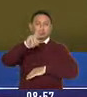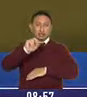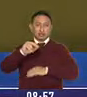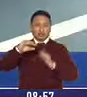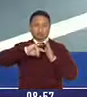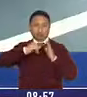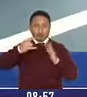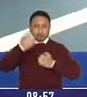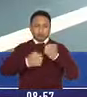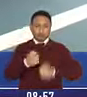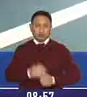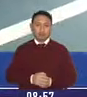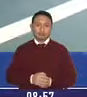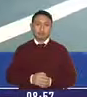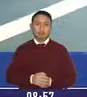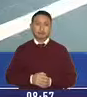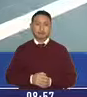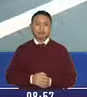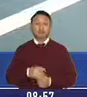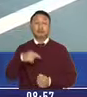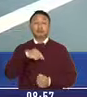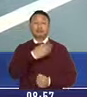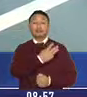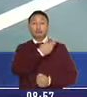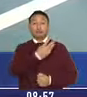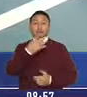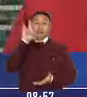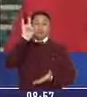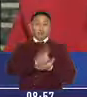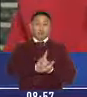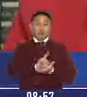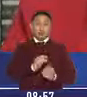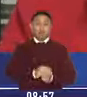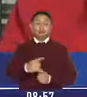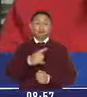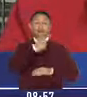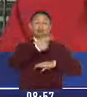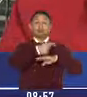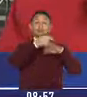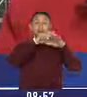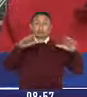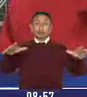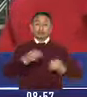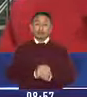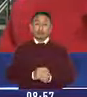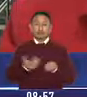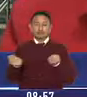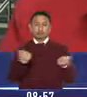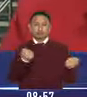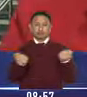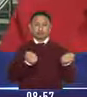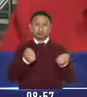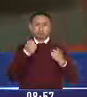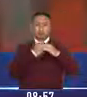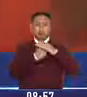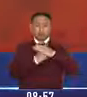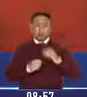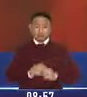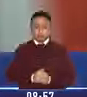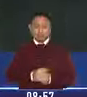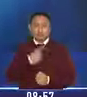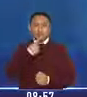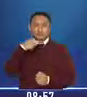QR de los pases de abordar que se obtienen en la página web. Roberto Custode, gerente general de operaciones del Metro de Quito,